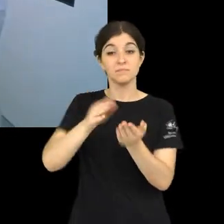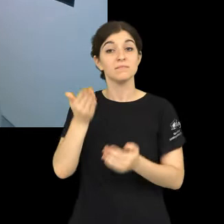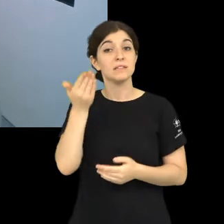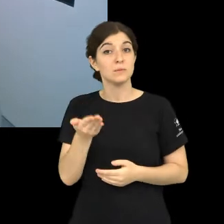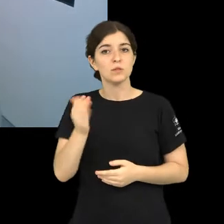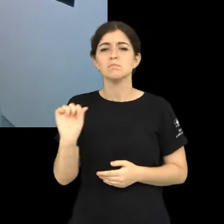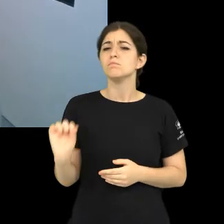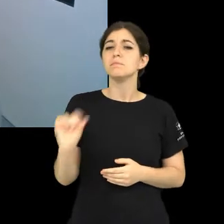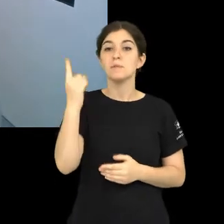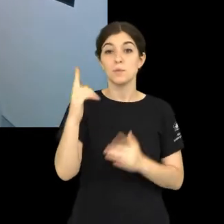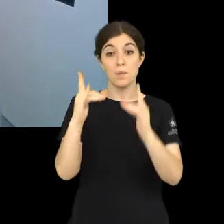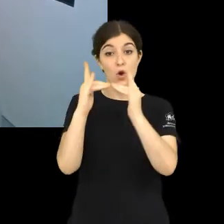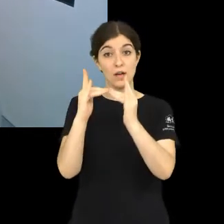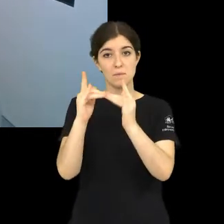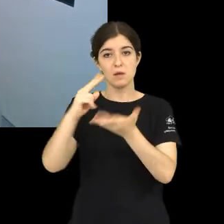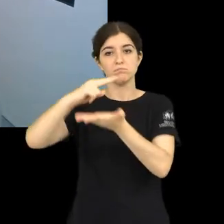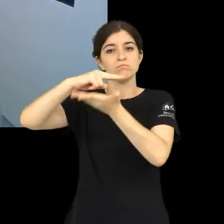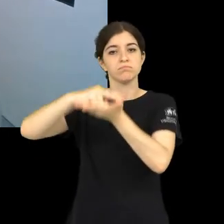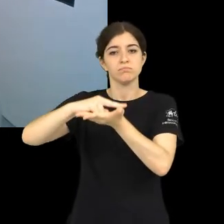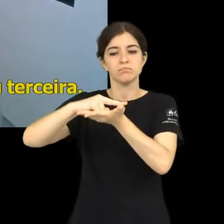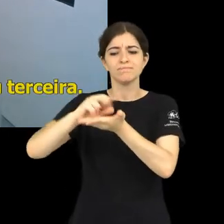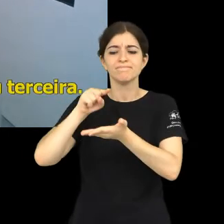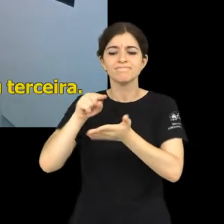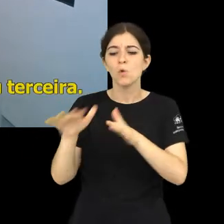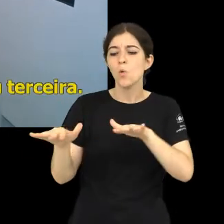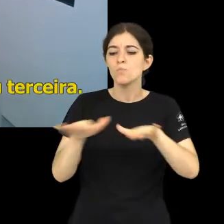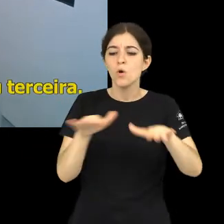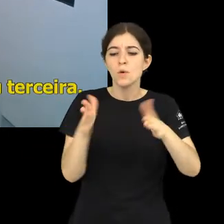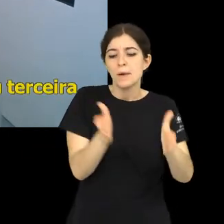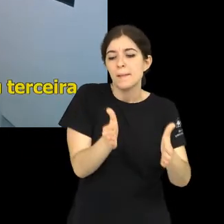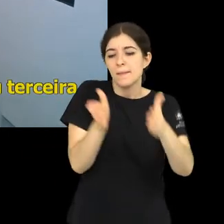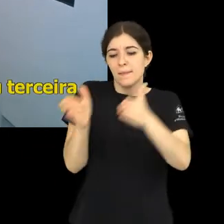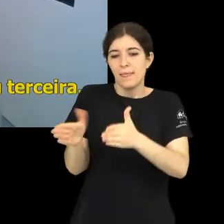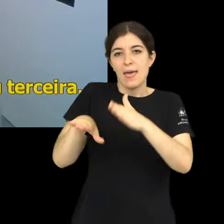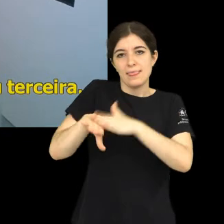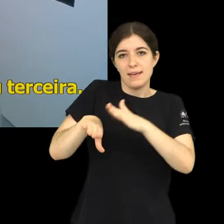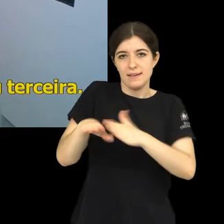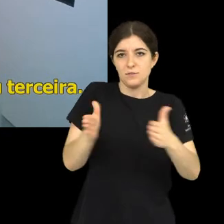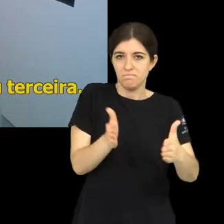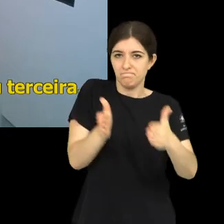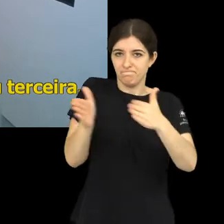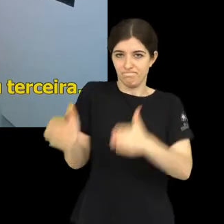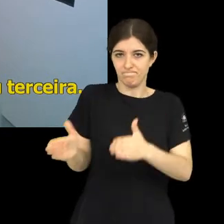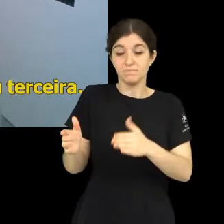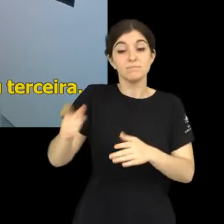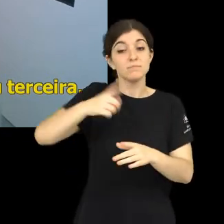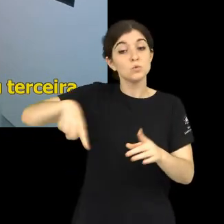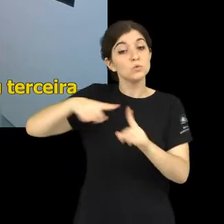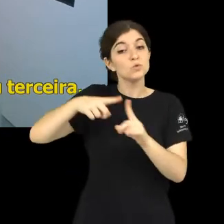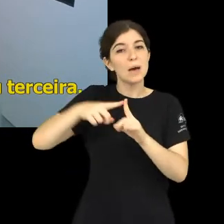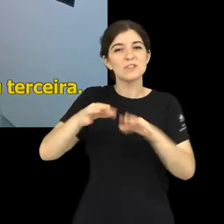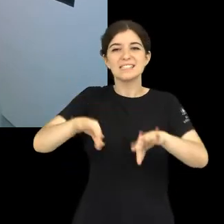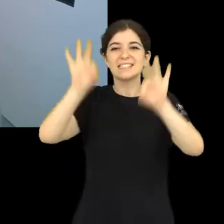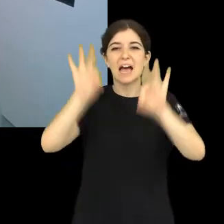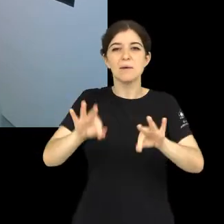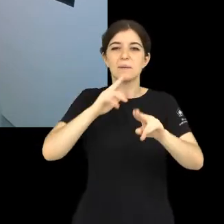tendremos que traer al paciente un poquito pues hacia el lado derecho. Para ello vamos a utilizar la